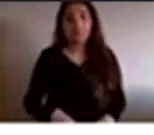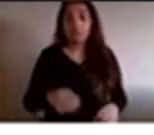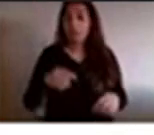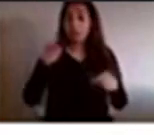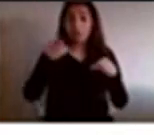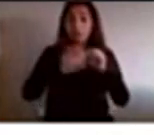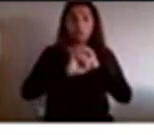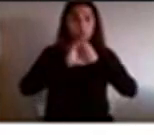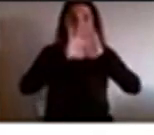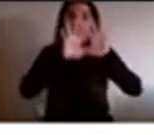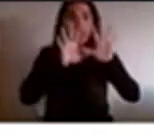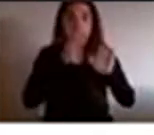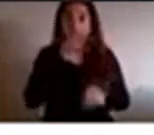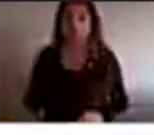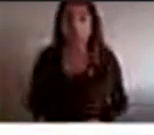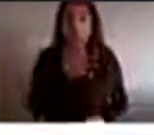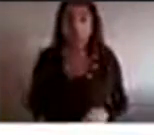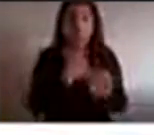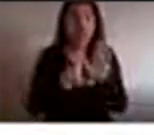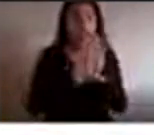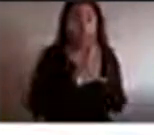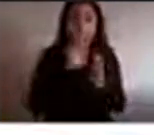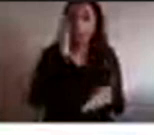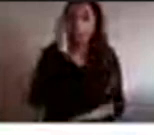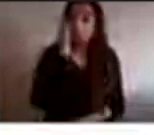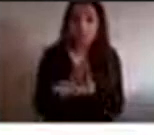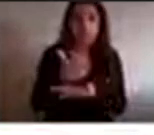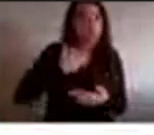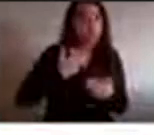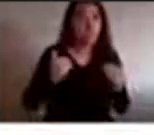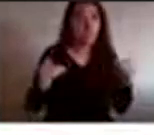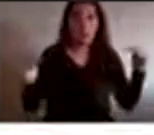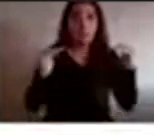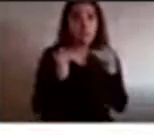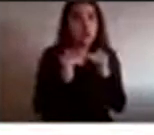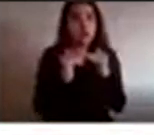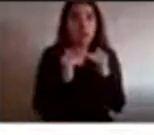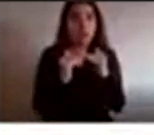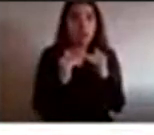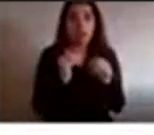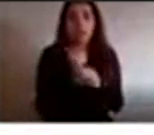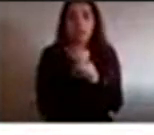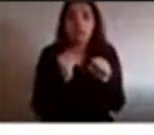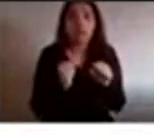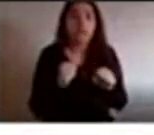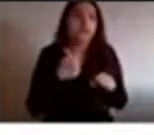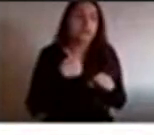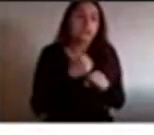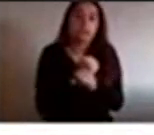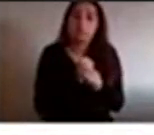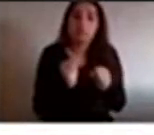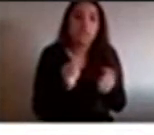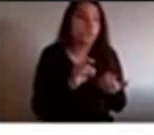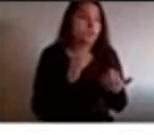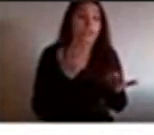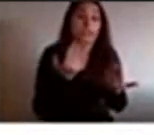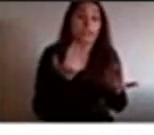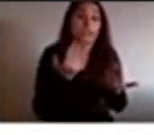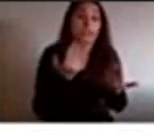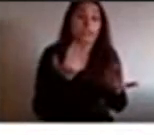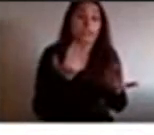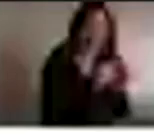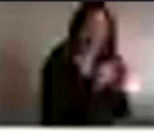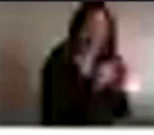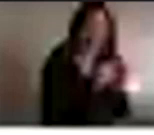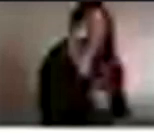debe cumplir igual. Entonces, como va todo en curso, empiezan a surgir estas dudas. No sé, Ale,